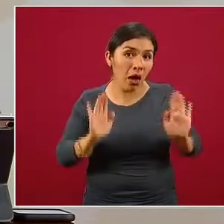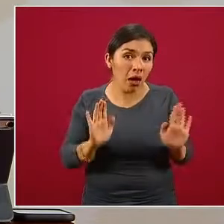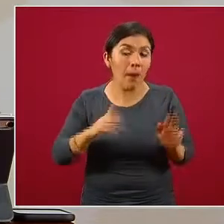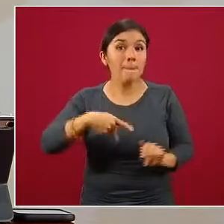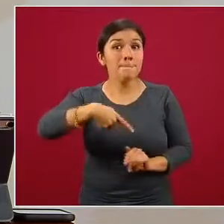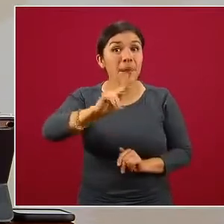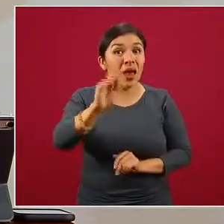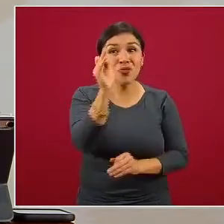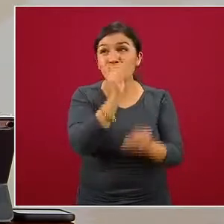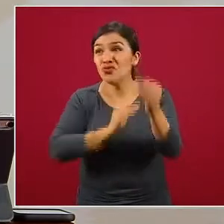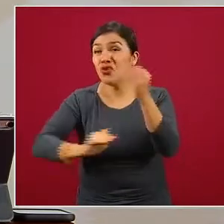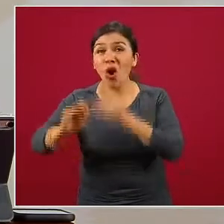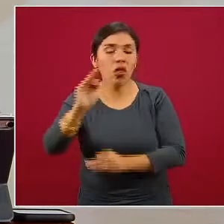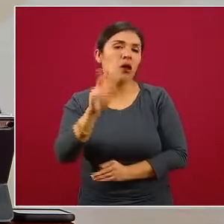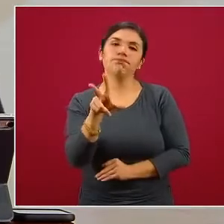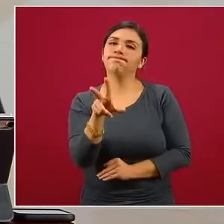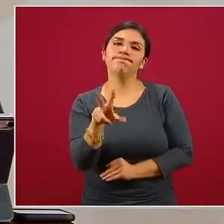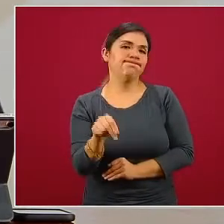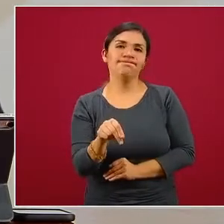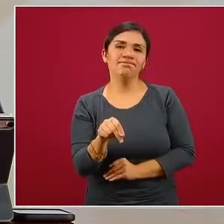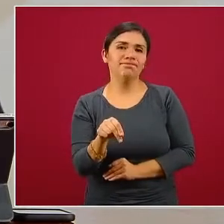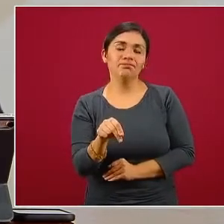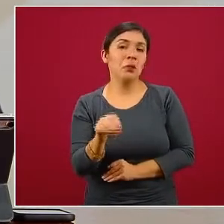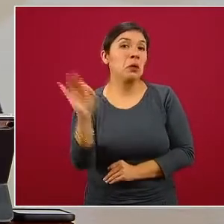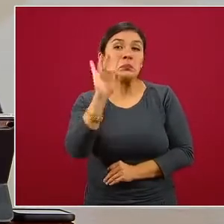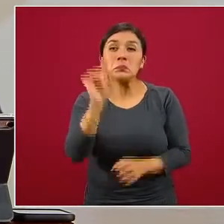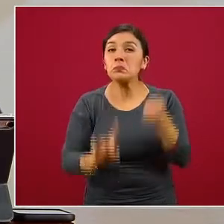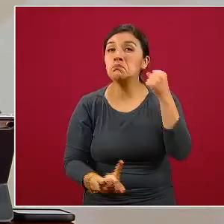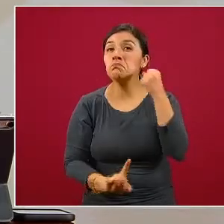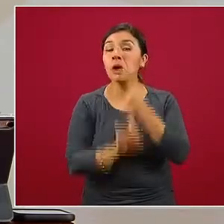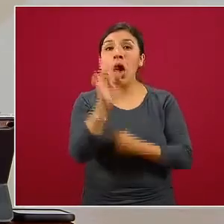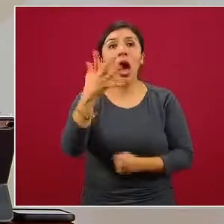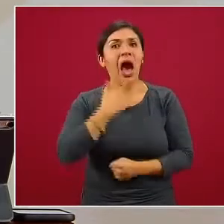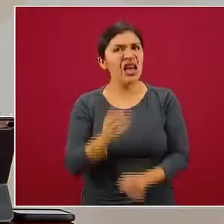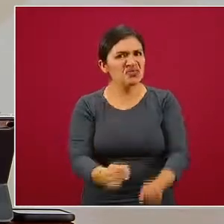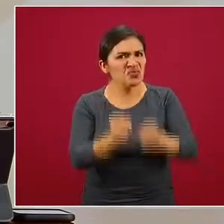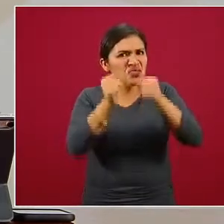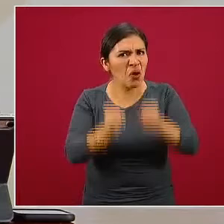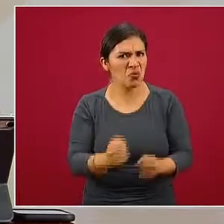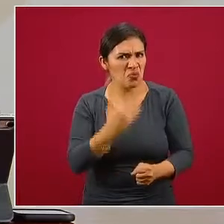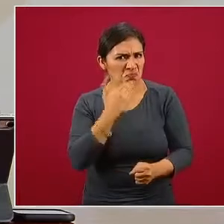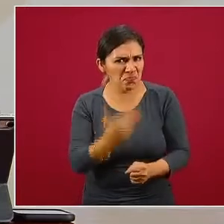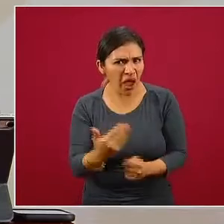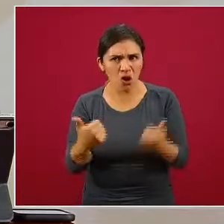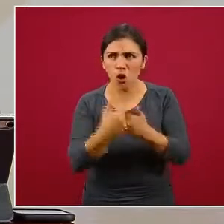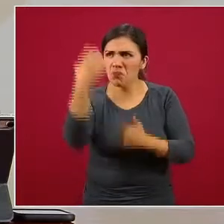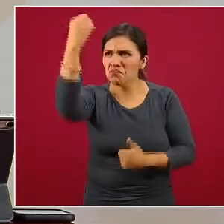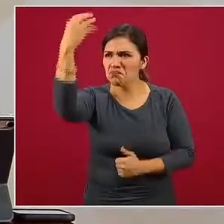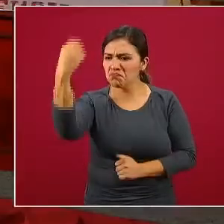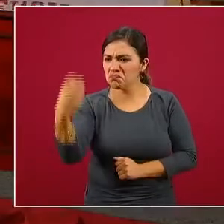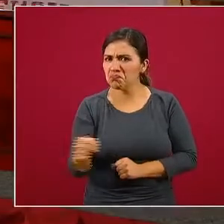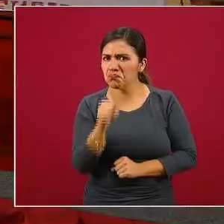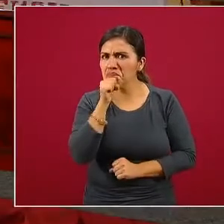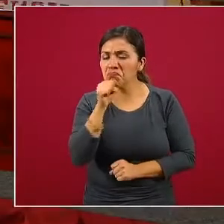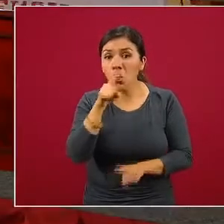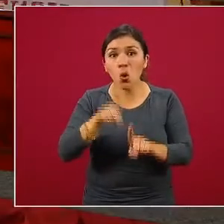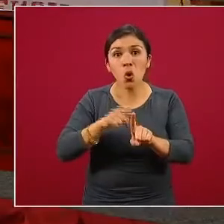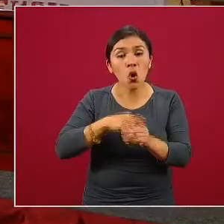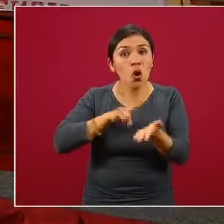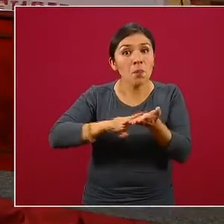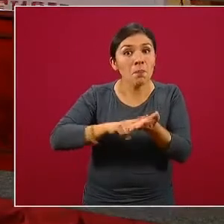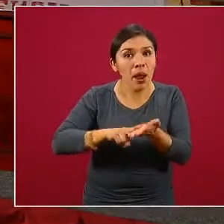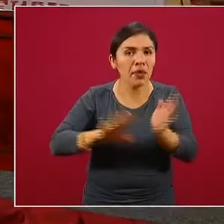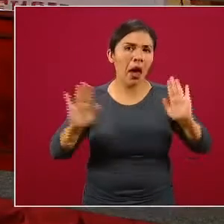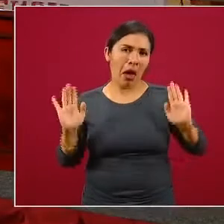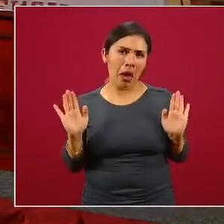todos los demás de inicio no, excepto que lleguen al punto de seguridad representado en el semáforo por el color verde. Entonces,